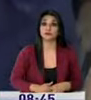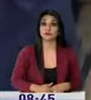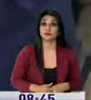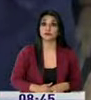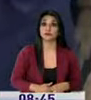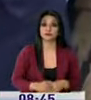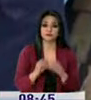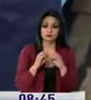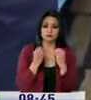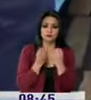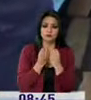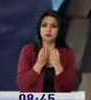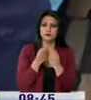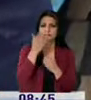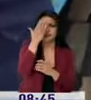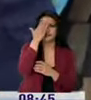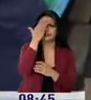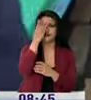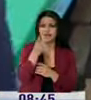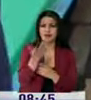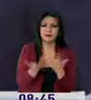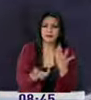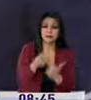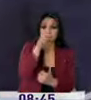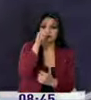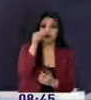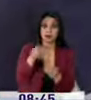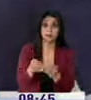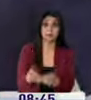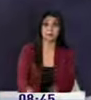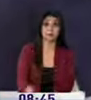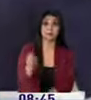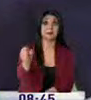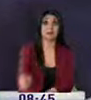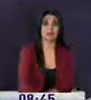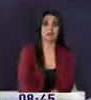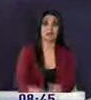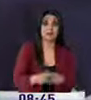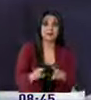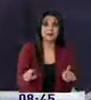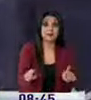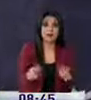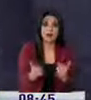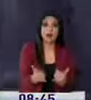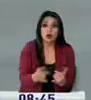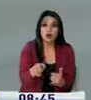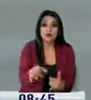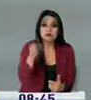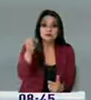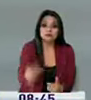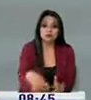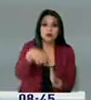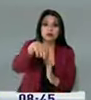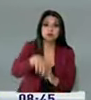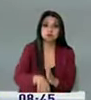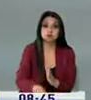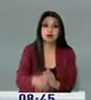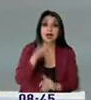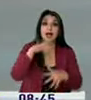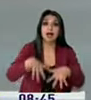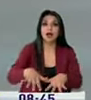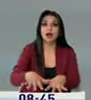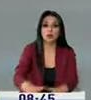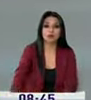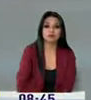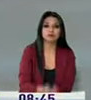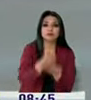Las organizaciones saben del riesgo de perder los bultos millonarios, pero están preparadas, solo que en esta ocasión no alcanzaron a hundirlos en el agua para